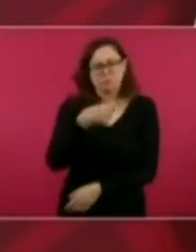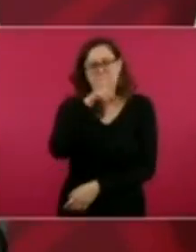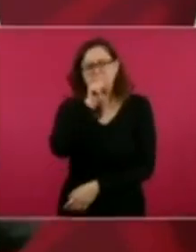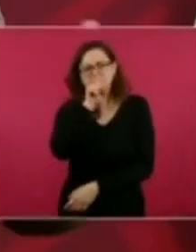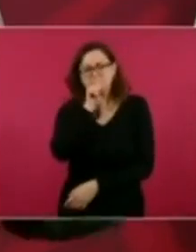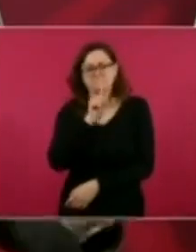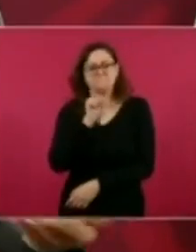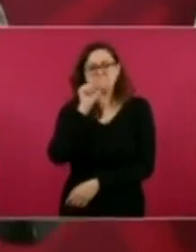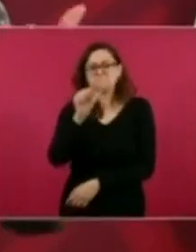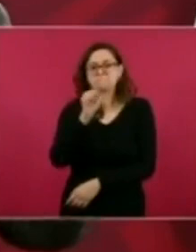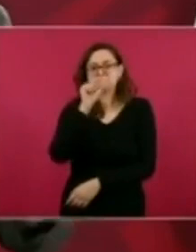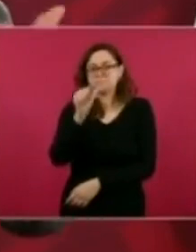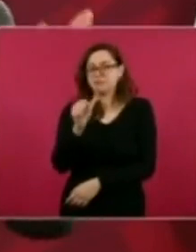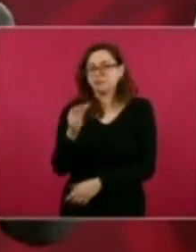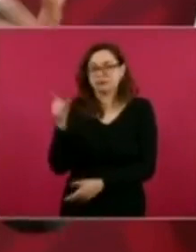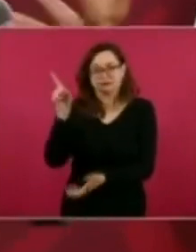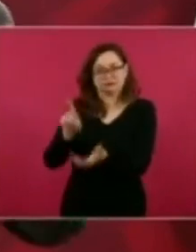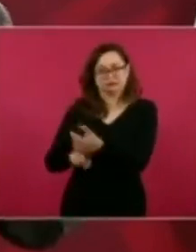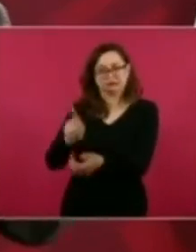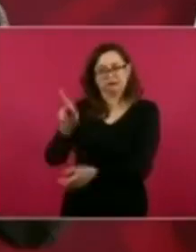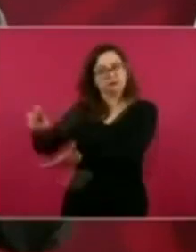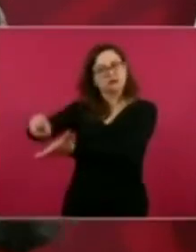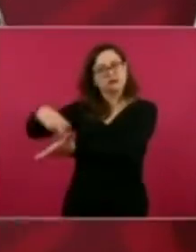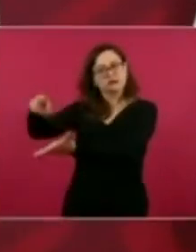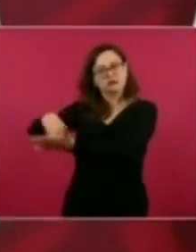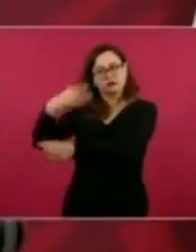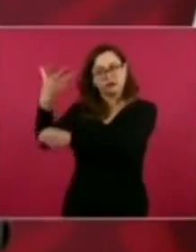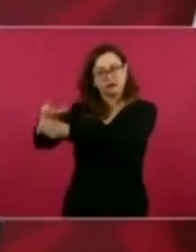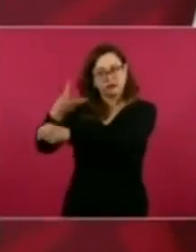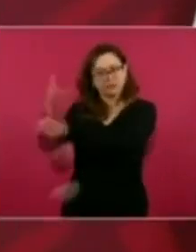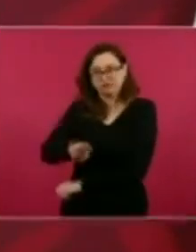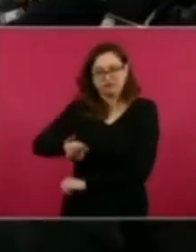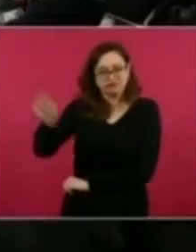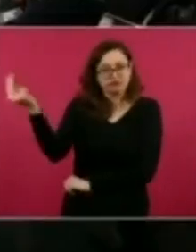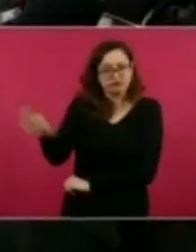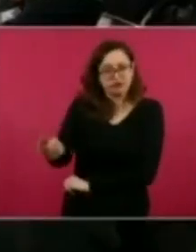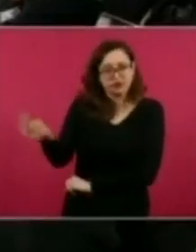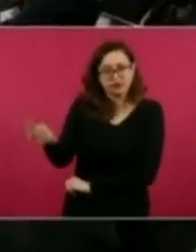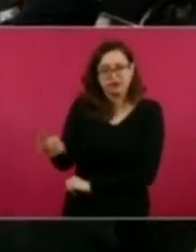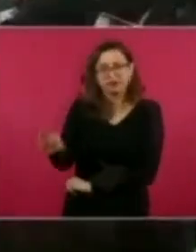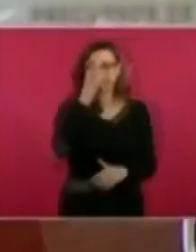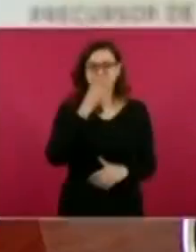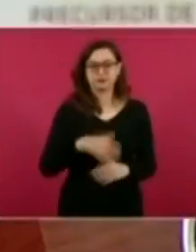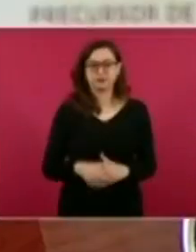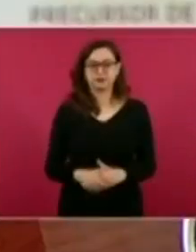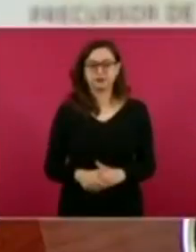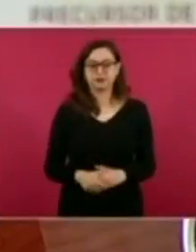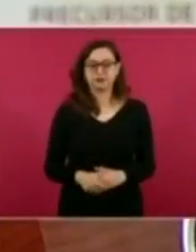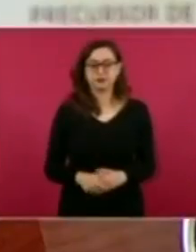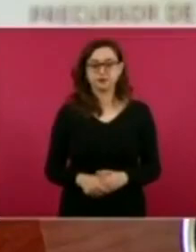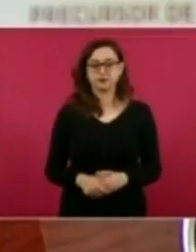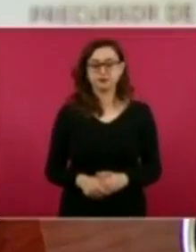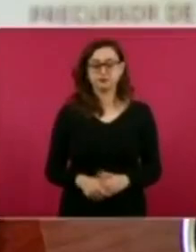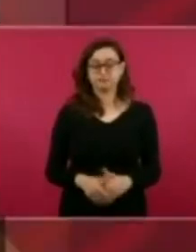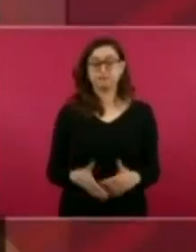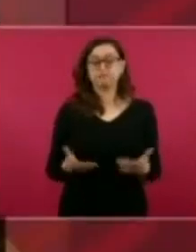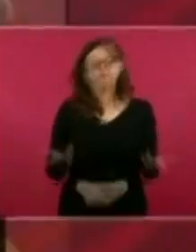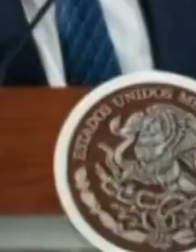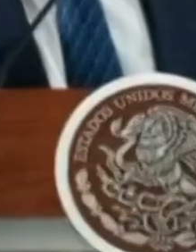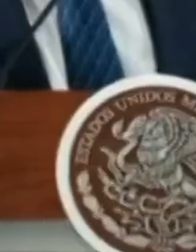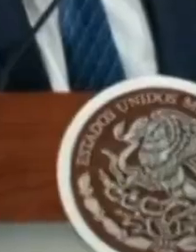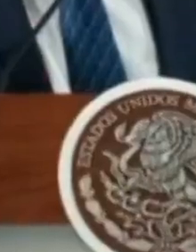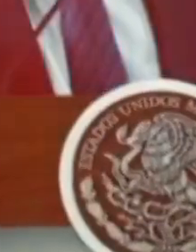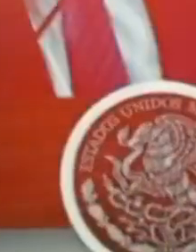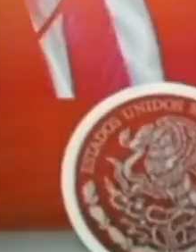abusos, sino para reformar el Poder Judicial y que realmente haya justicia en México. ¿Y qué creen? Me